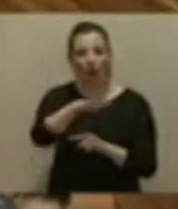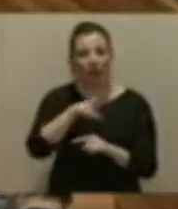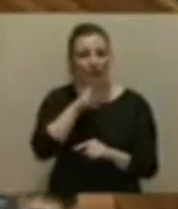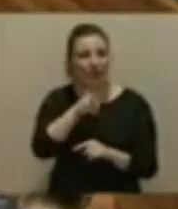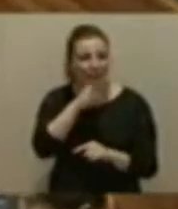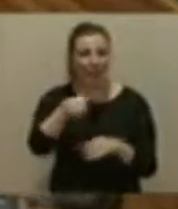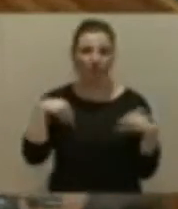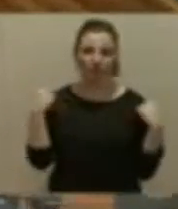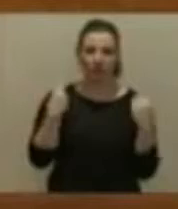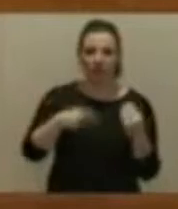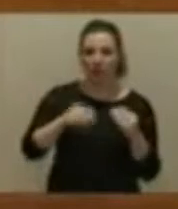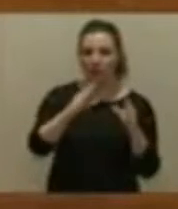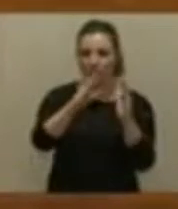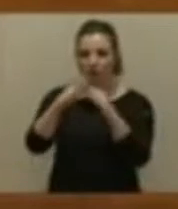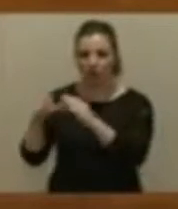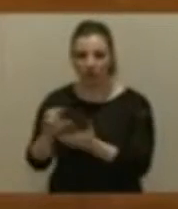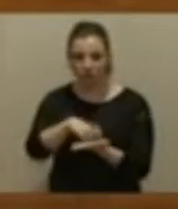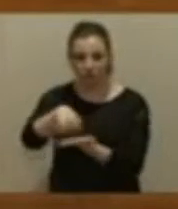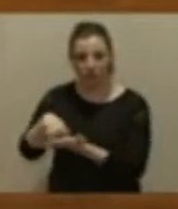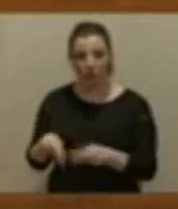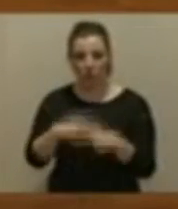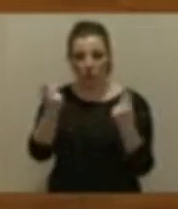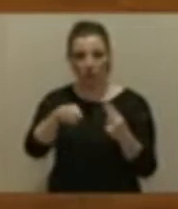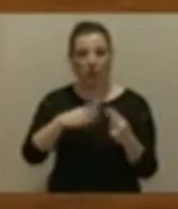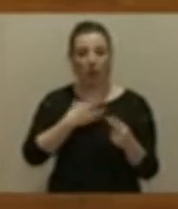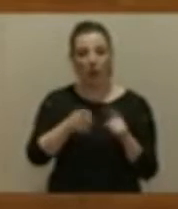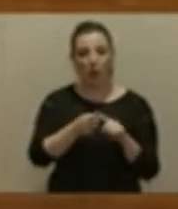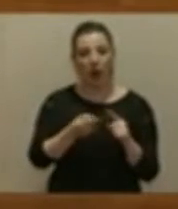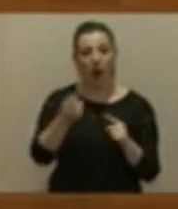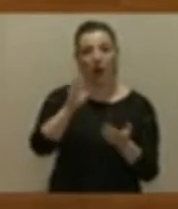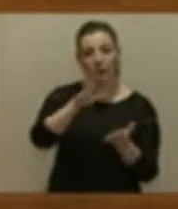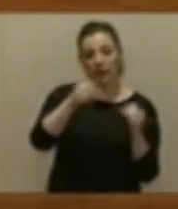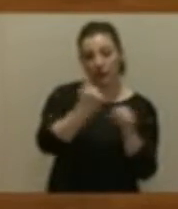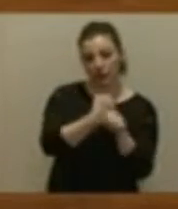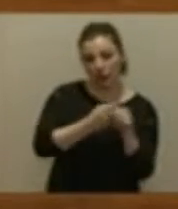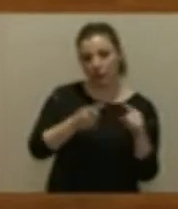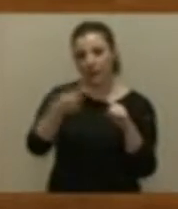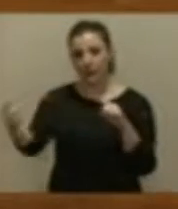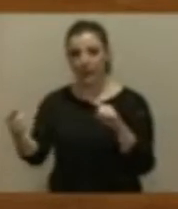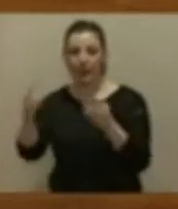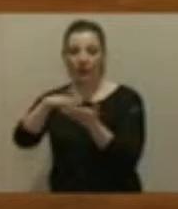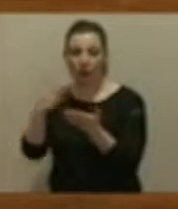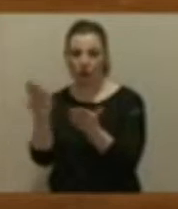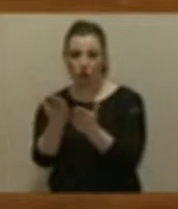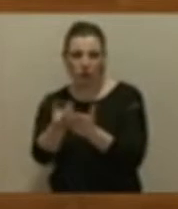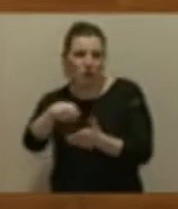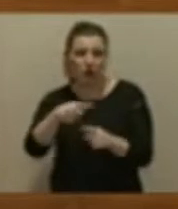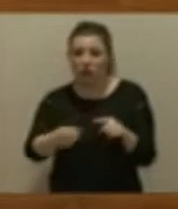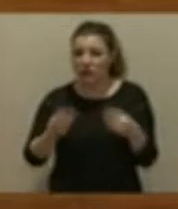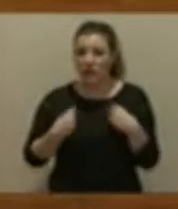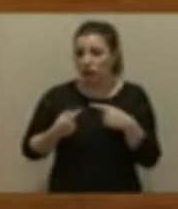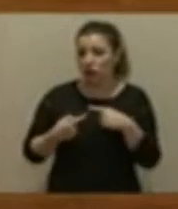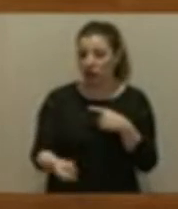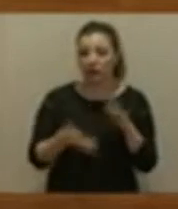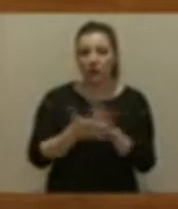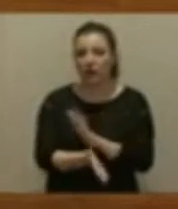equipamientos públicos, desplazarse diariamente al trabajo o al centro de estudios y otras múltiples dimensiones de nuestra vida cotidiana dependen